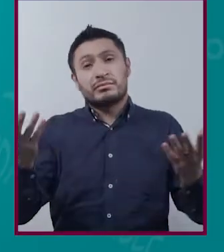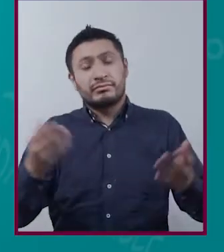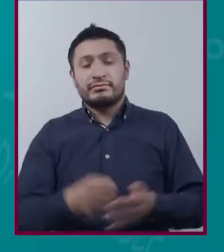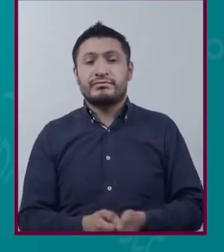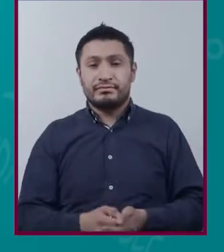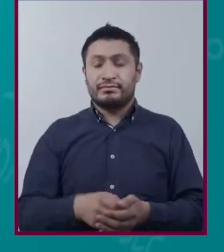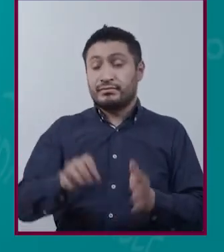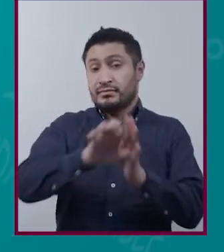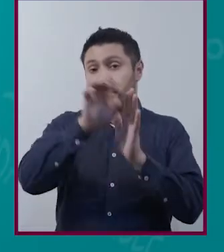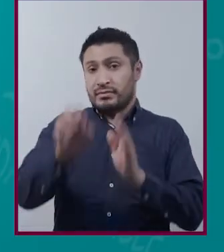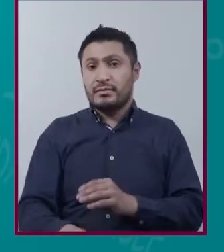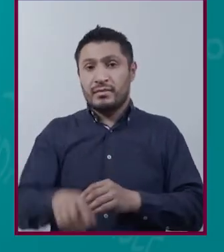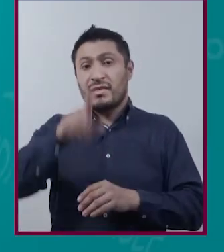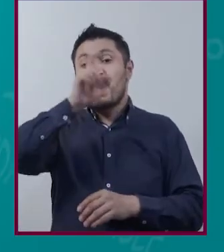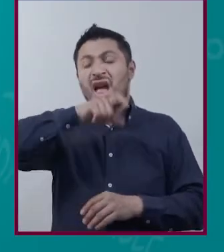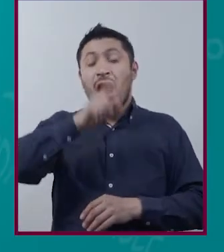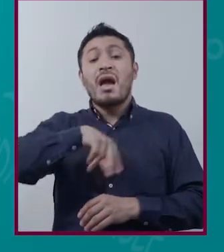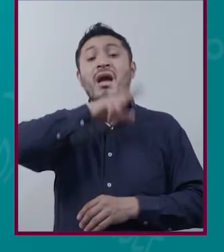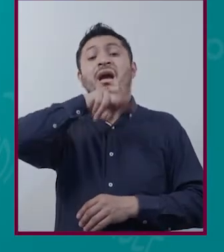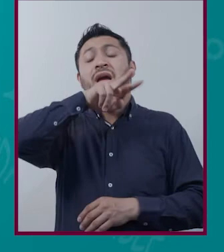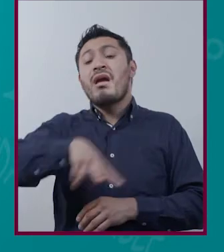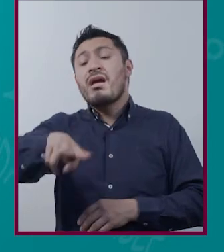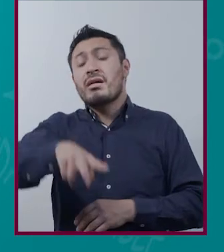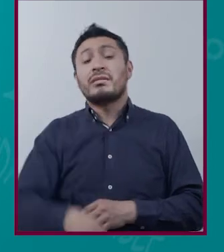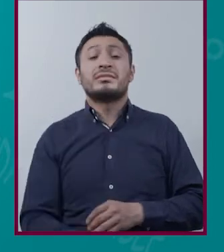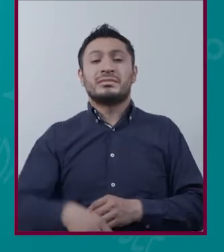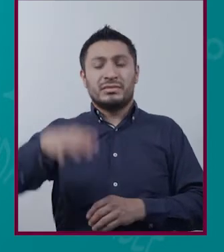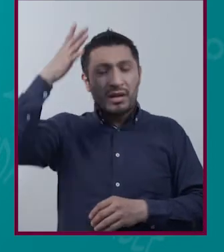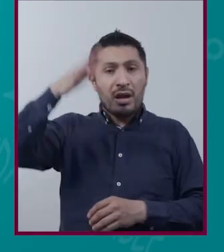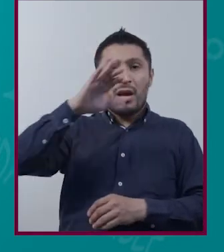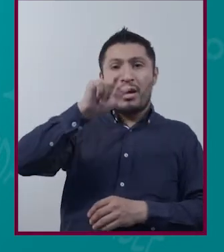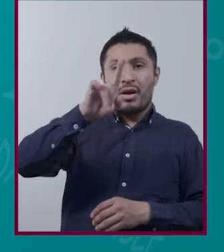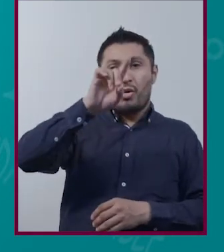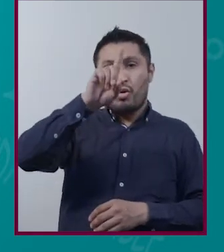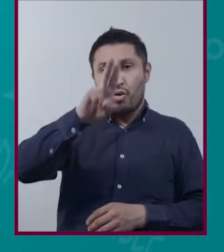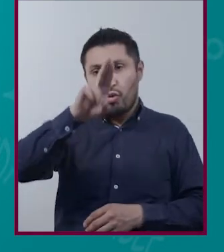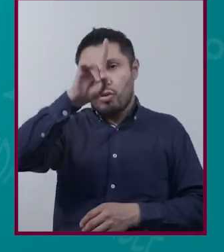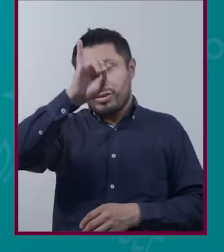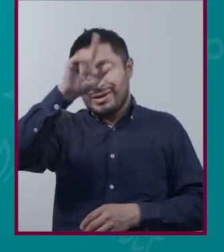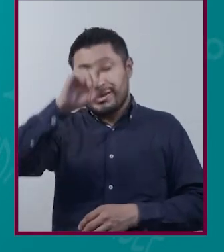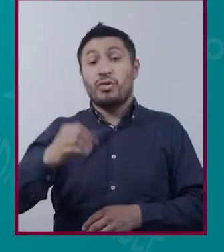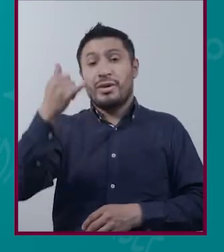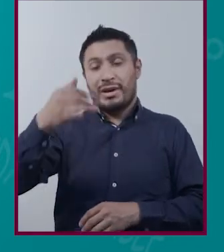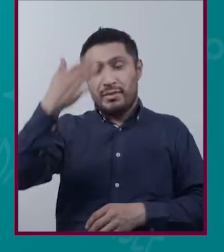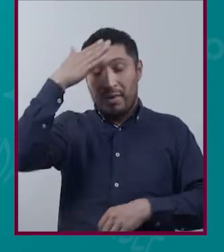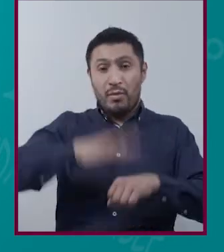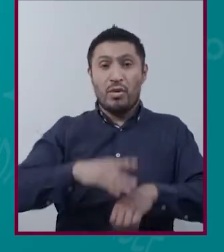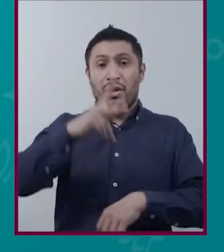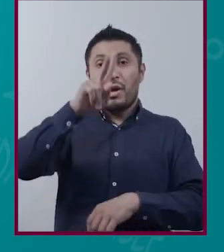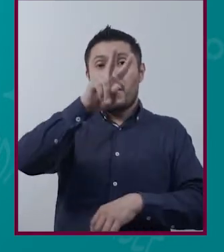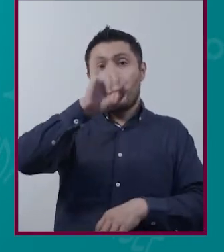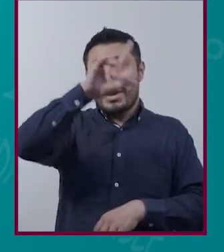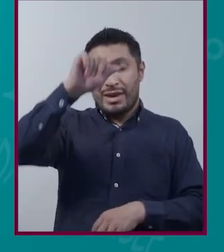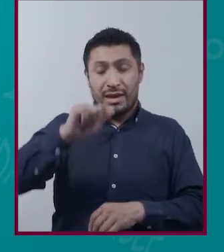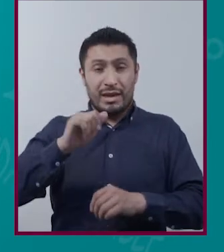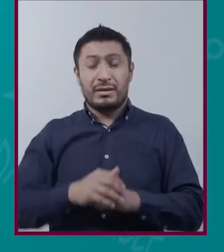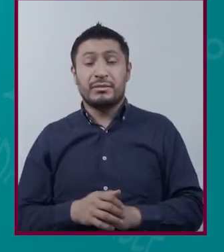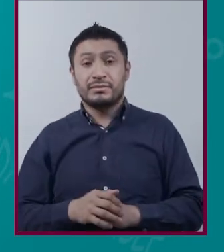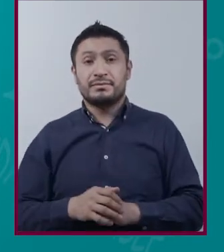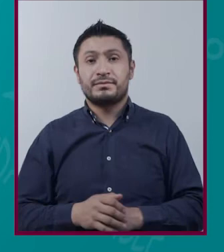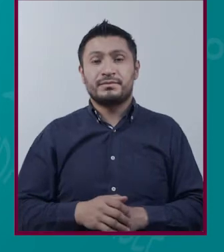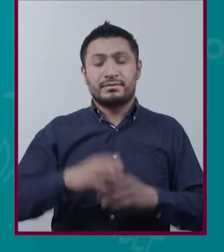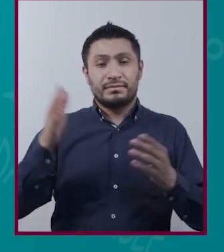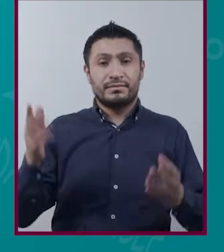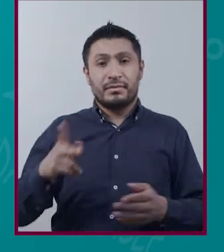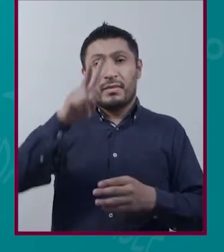Entre ellas, El Águila y la Serpiente, La Sombra del Caudillo y Memorias de Pancho Villa, de Martín Luis Guzmán. Vámonos